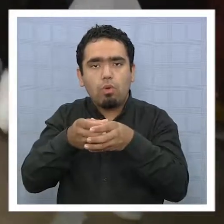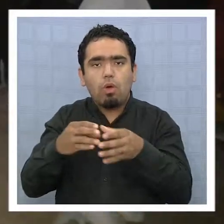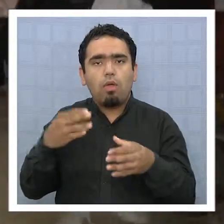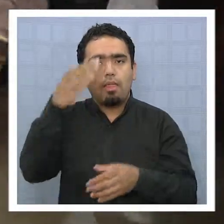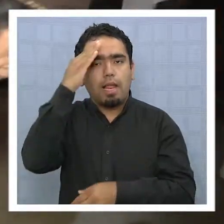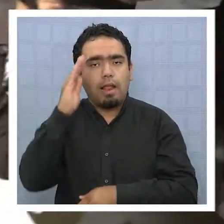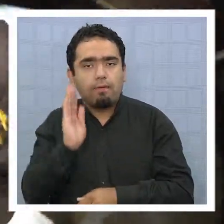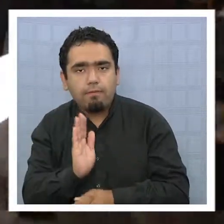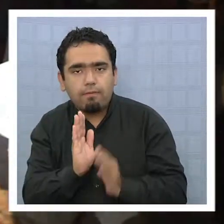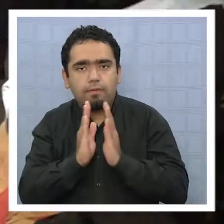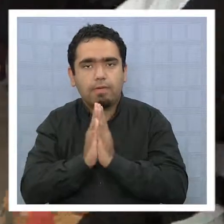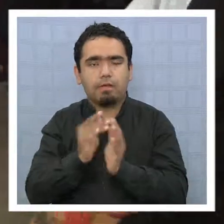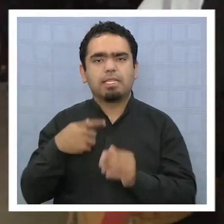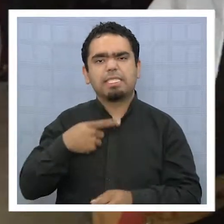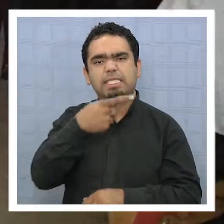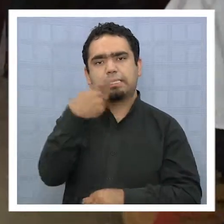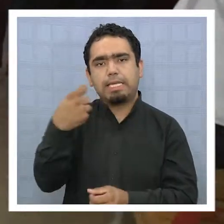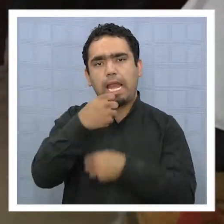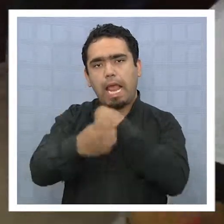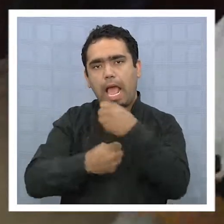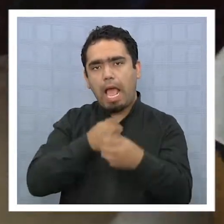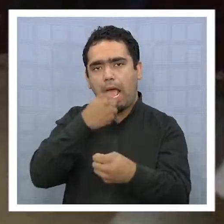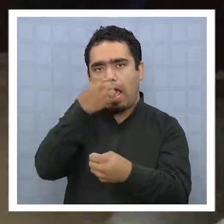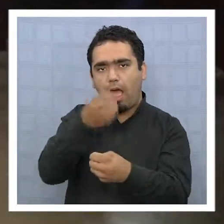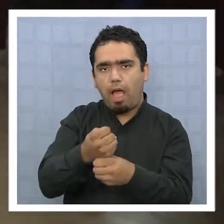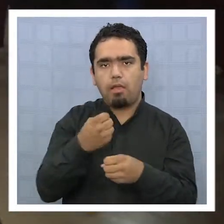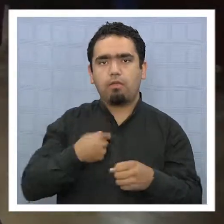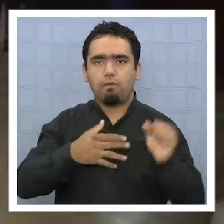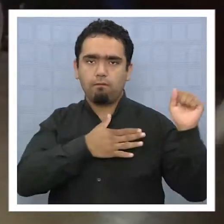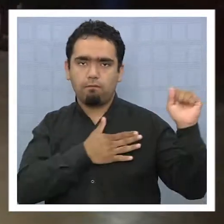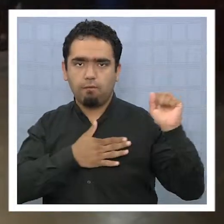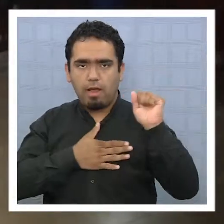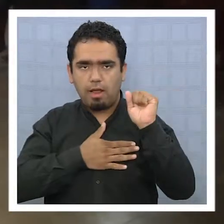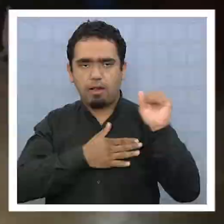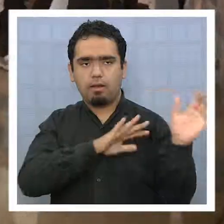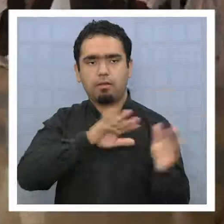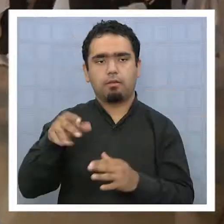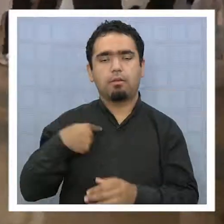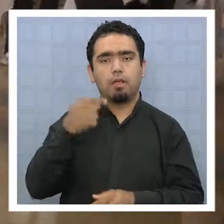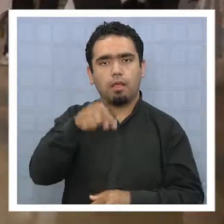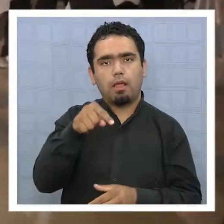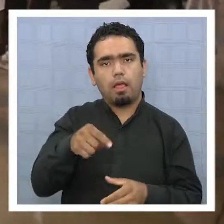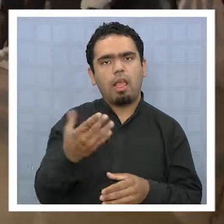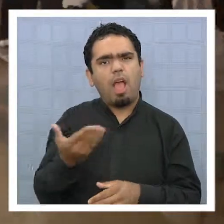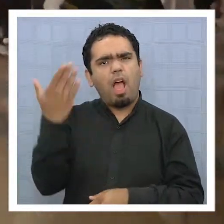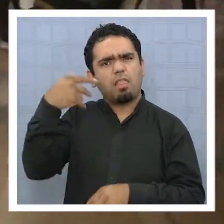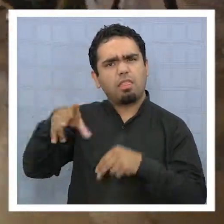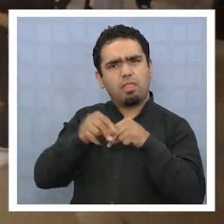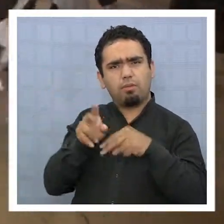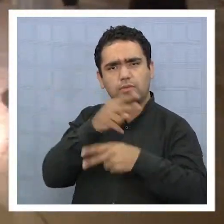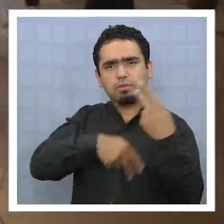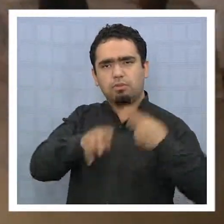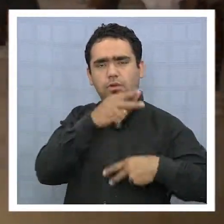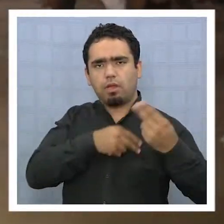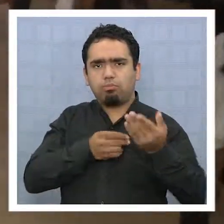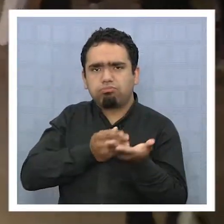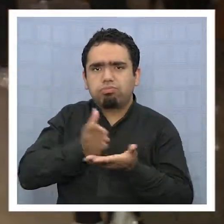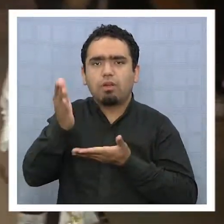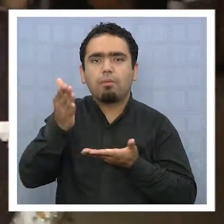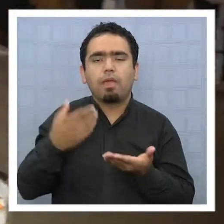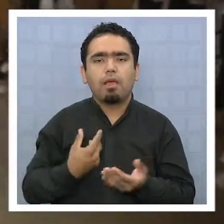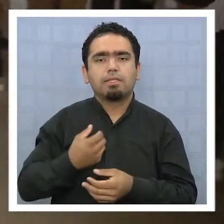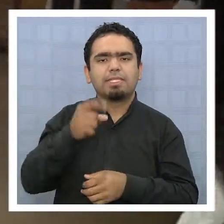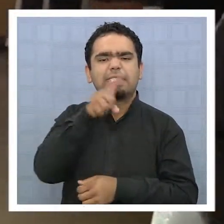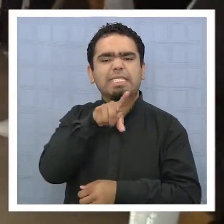años bailándole a la chinita. La agrupación siempre partió de la parte minera, de la salitrera. Cuando llegaron los